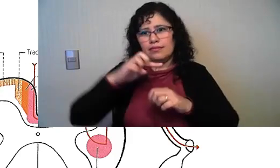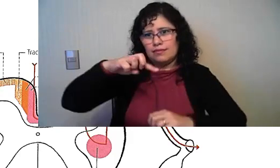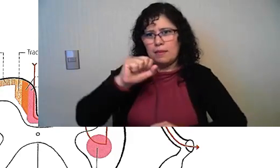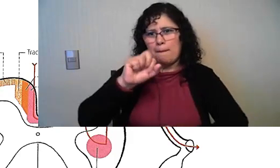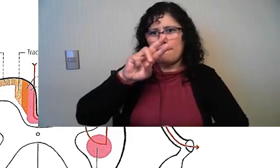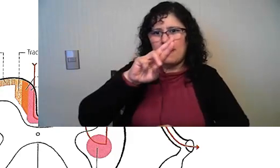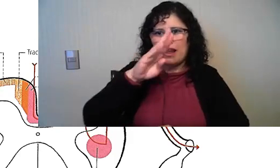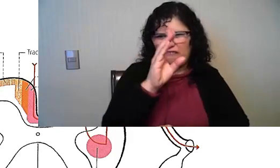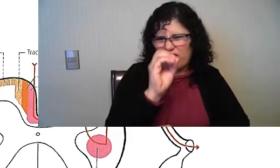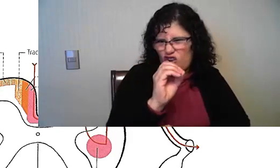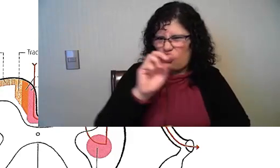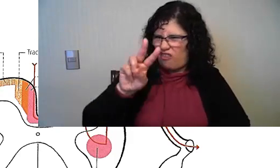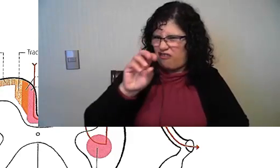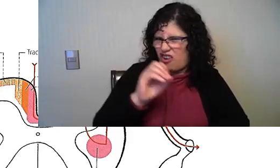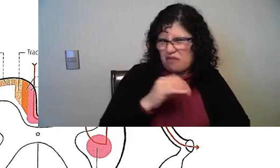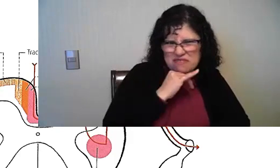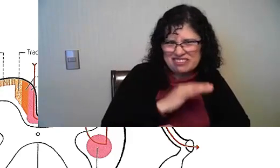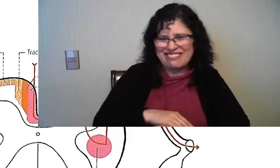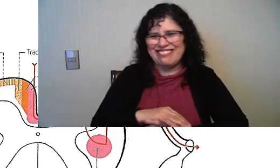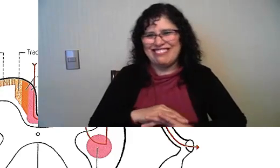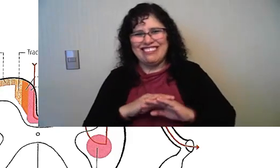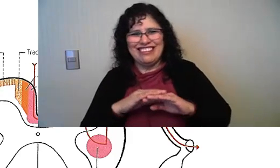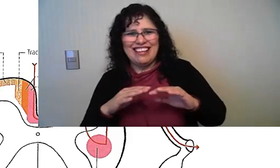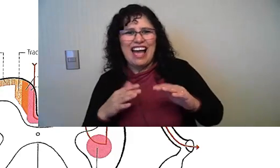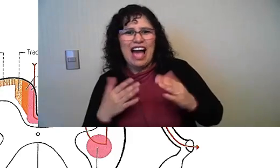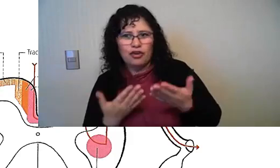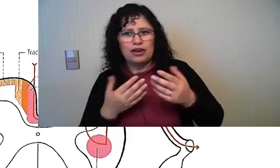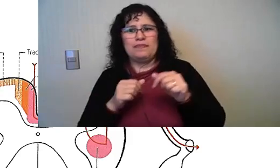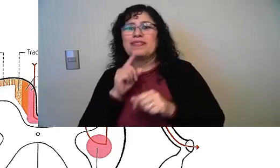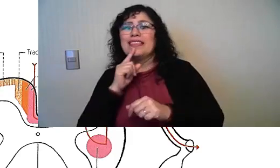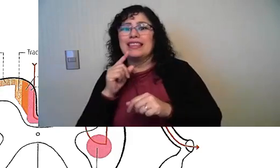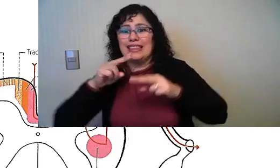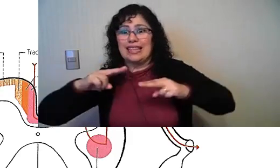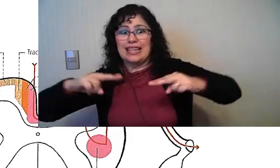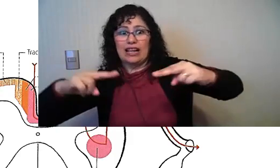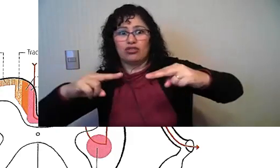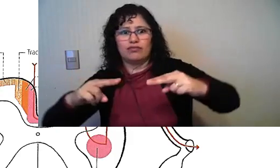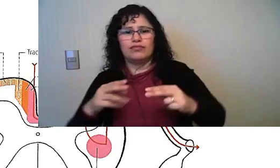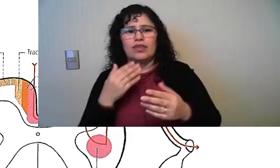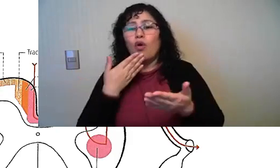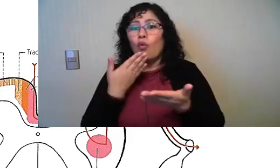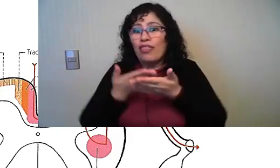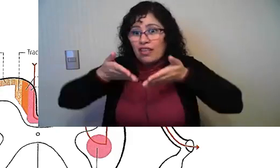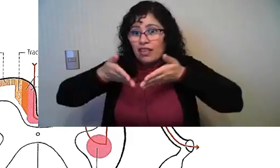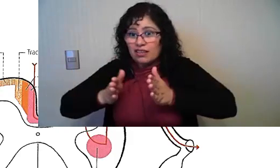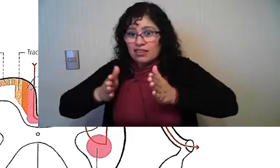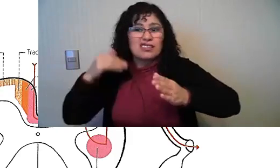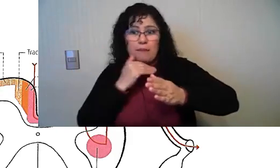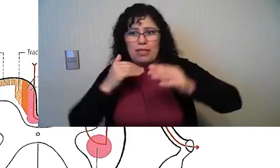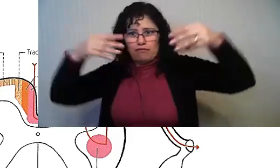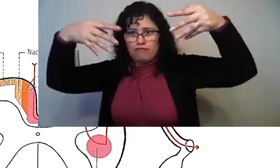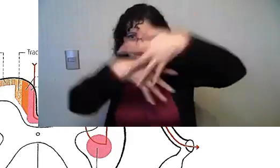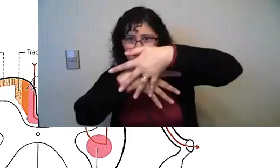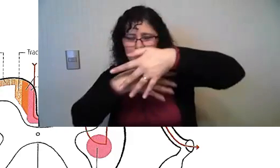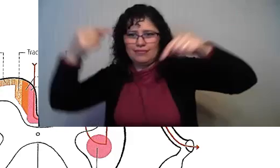parvocelulares. Entonces el tracto rubroespinal es decusado en origen. La acción del tracto